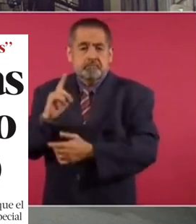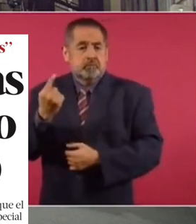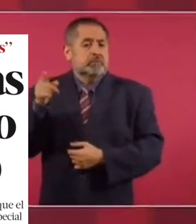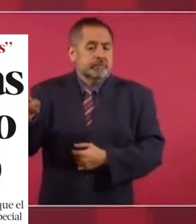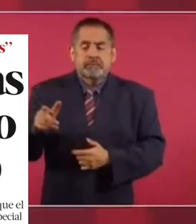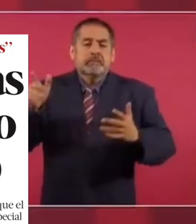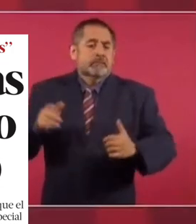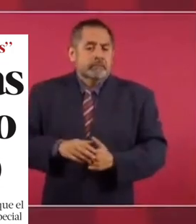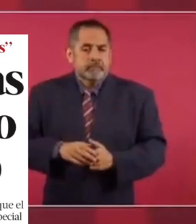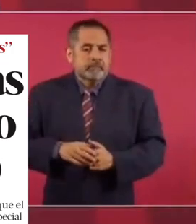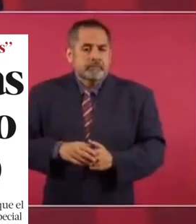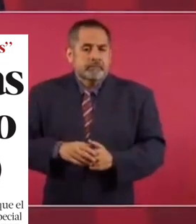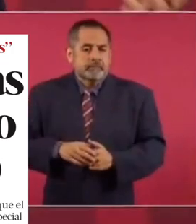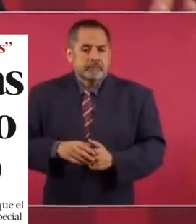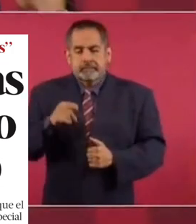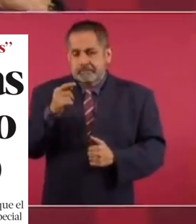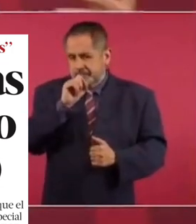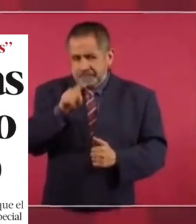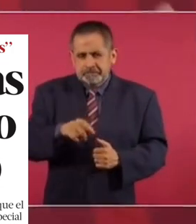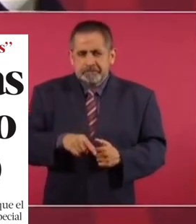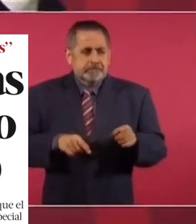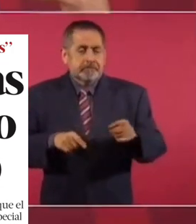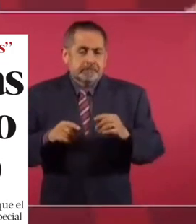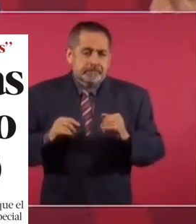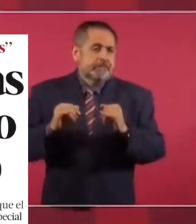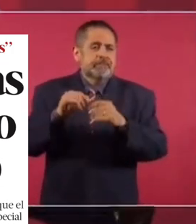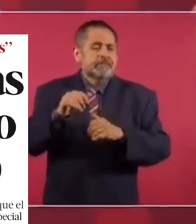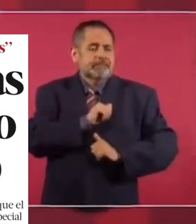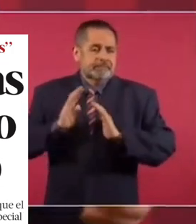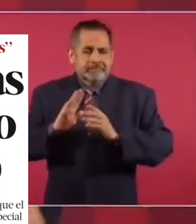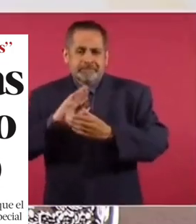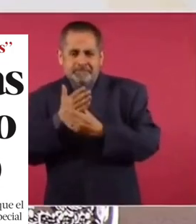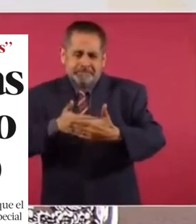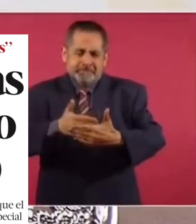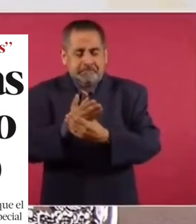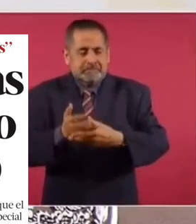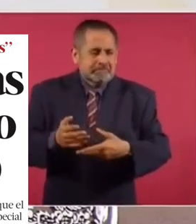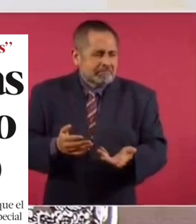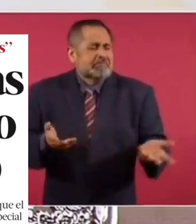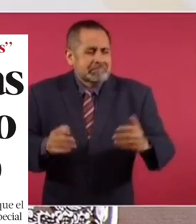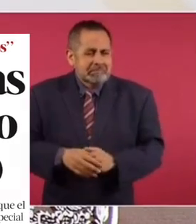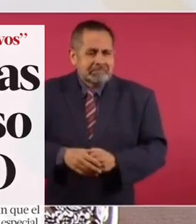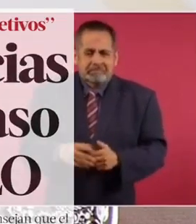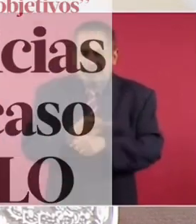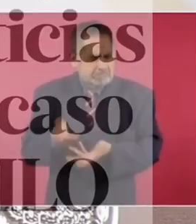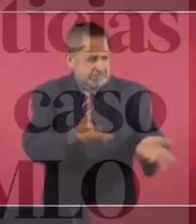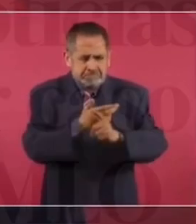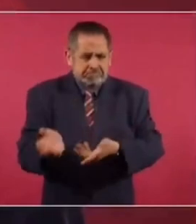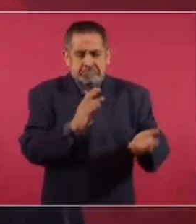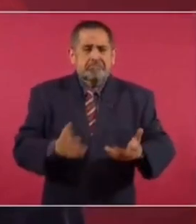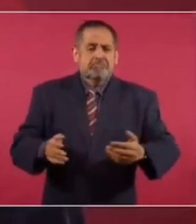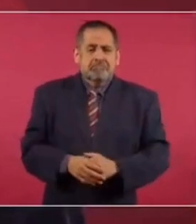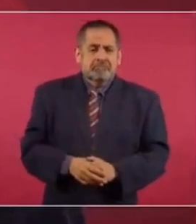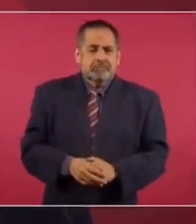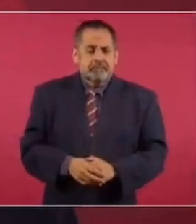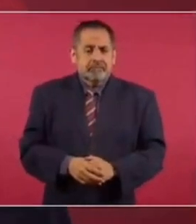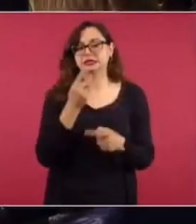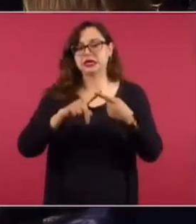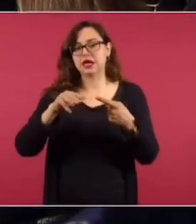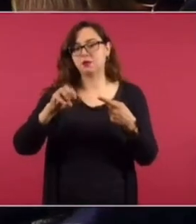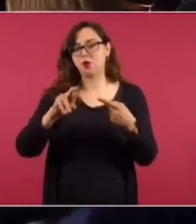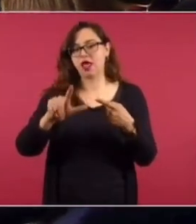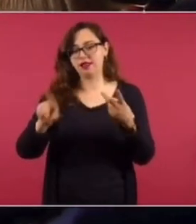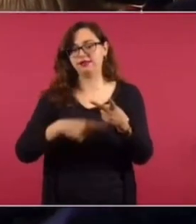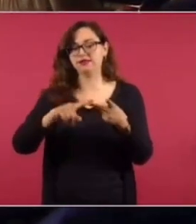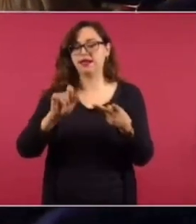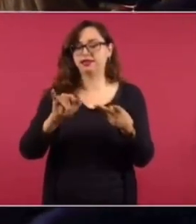eso, las filtraciones del archivo, del Ejército, ¿qué? ¿Qué puede pasar? Nada.